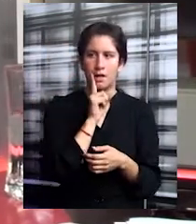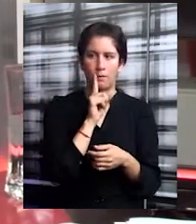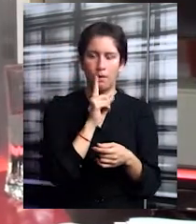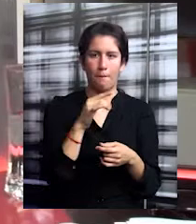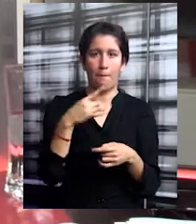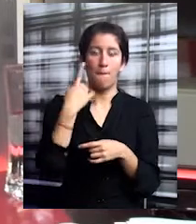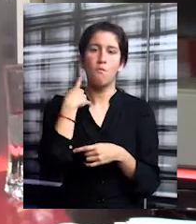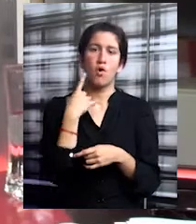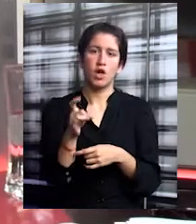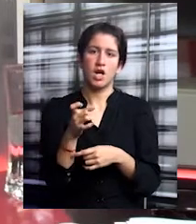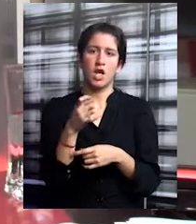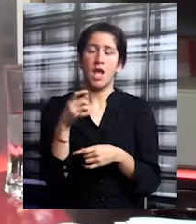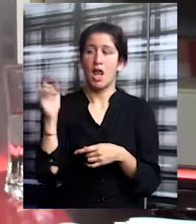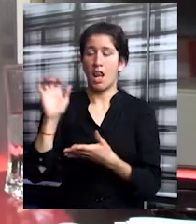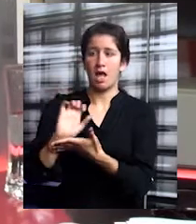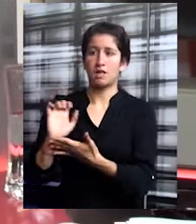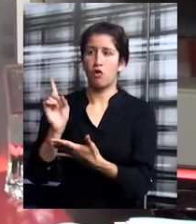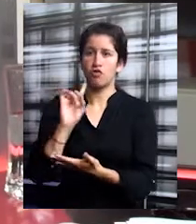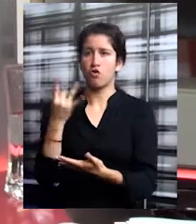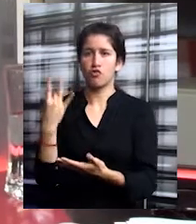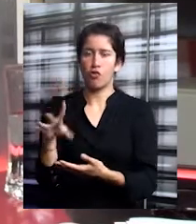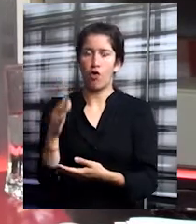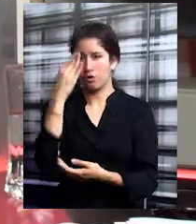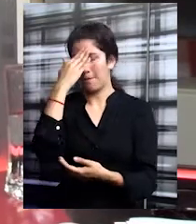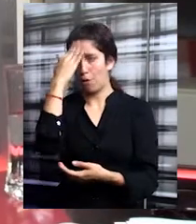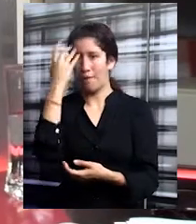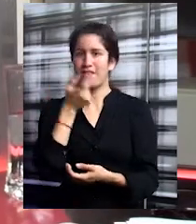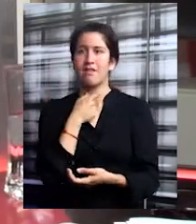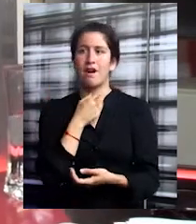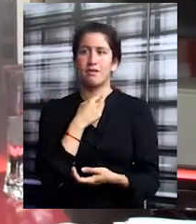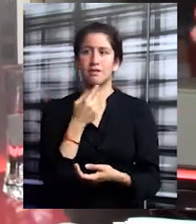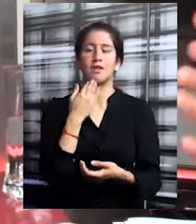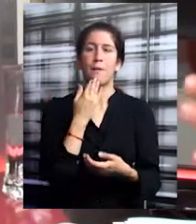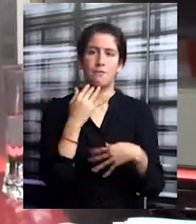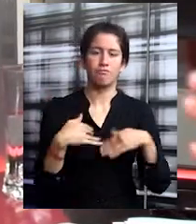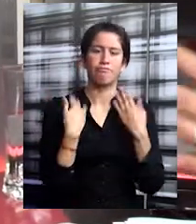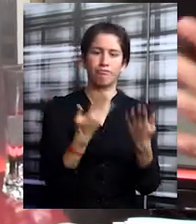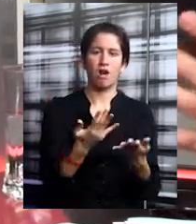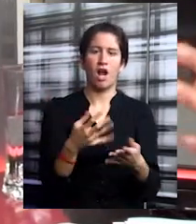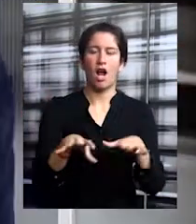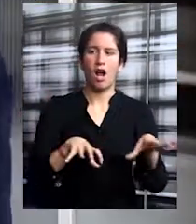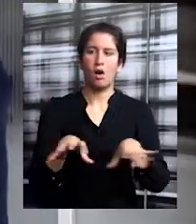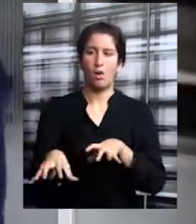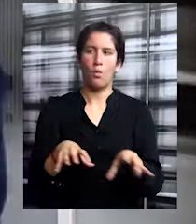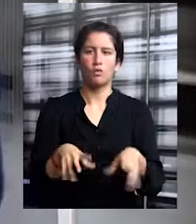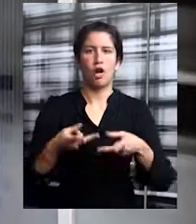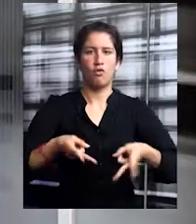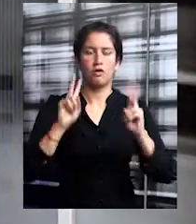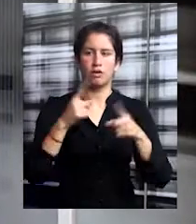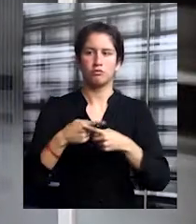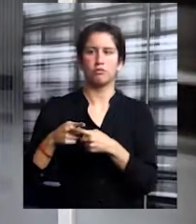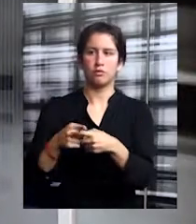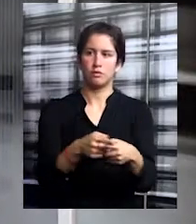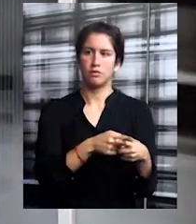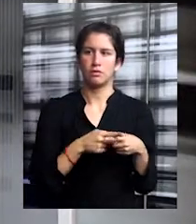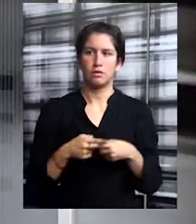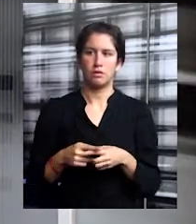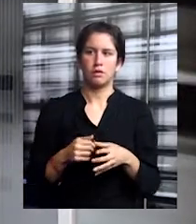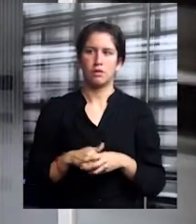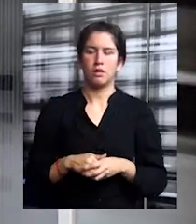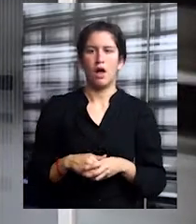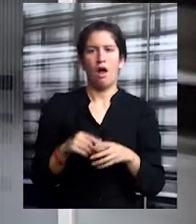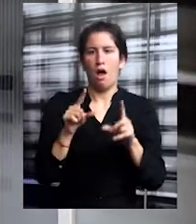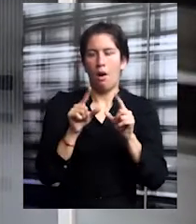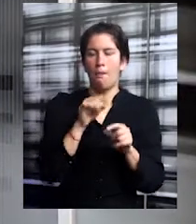estatalmente a través de recursos los derechos liberales, pero no los derechos sociales. Ahora, en ese aspecto acá nos quedan pocos minutos. Sí. ¿Qué